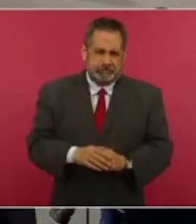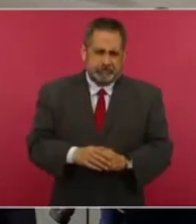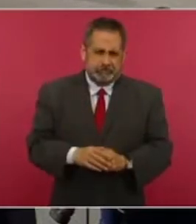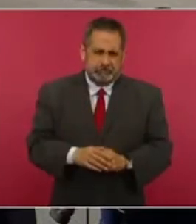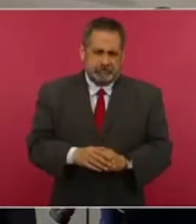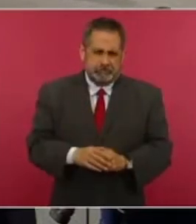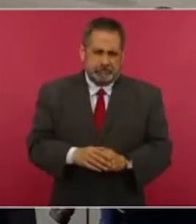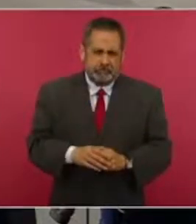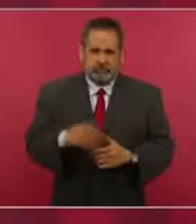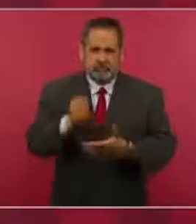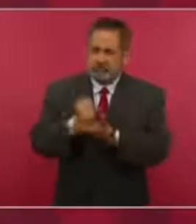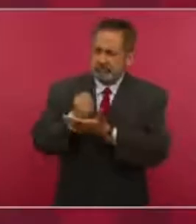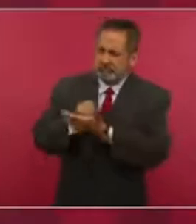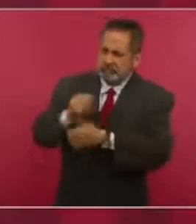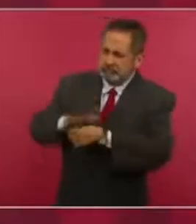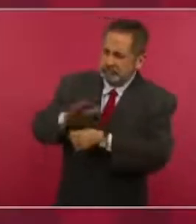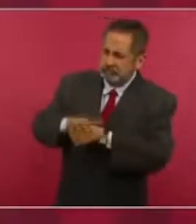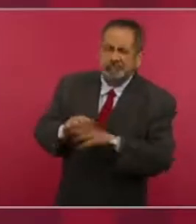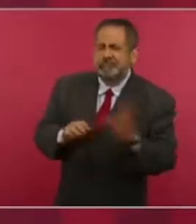de manera exigente, ¿no?